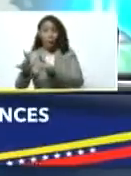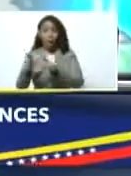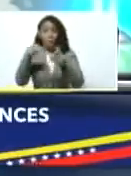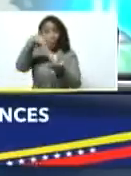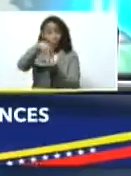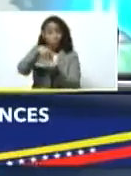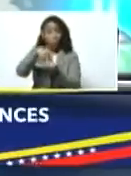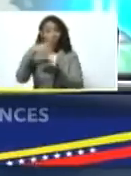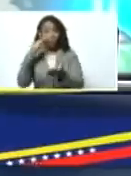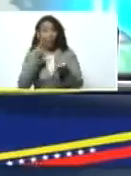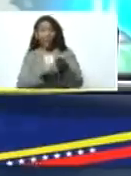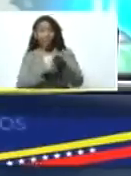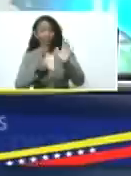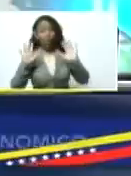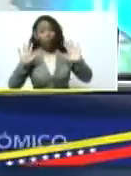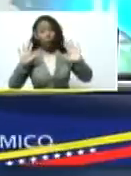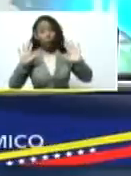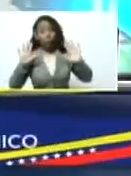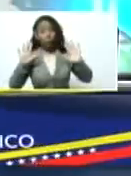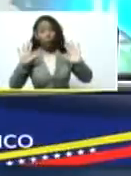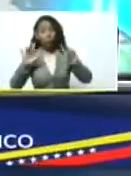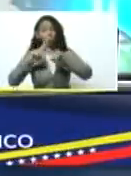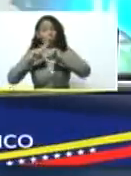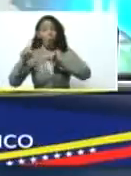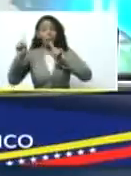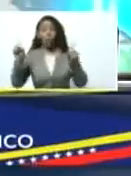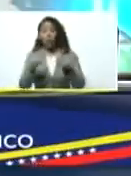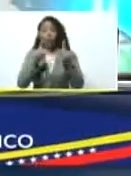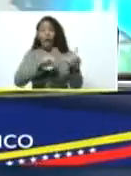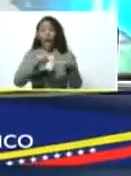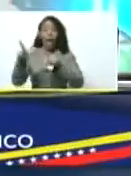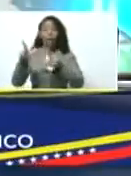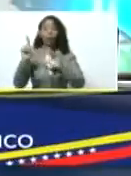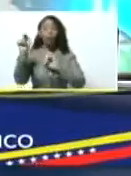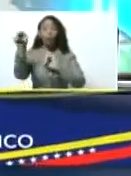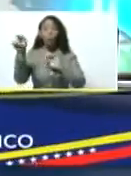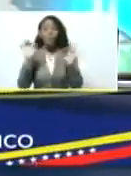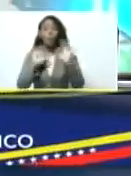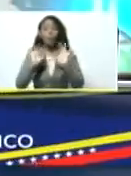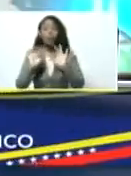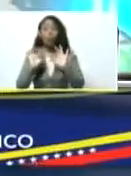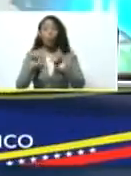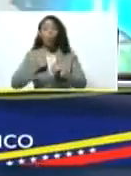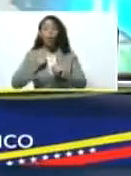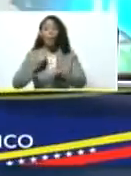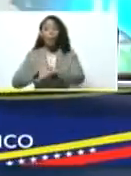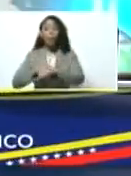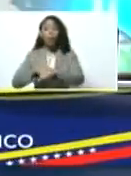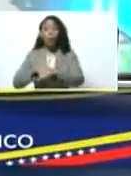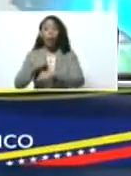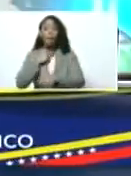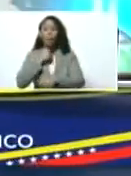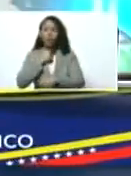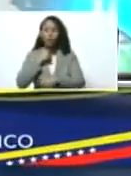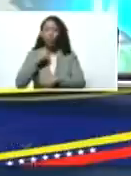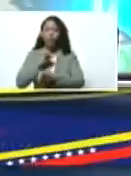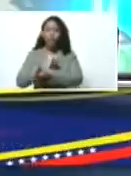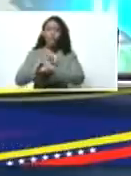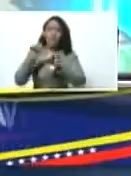¿verdad? Tenga otra pieza ahí listo, Mundito. Cualquier momento la... Me gustó mucho el